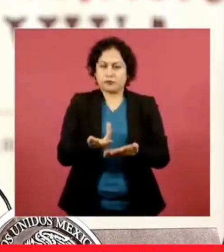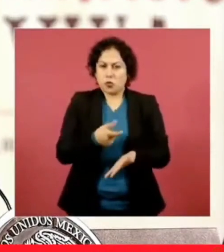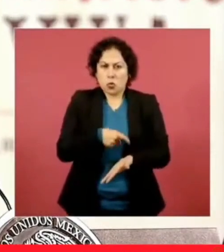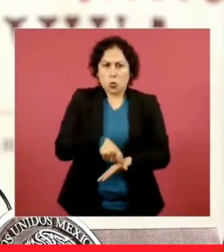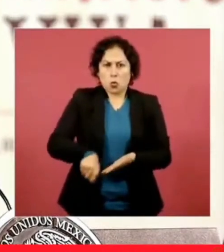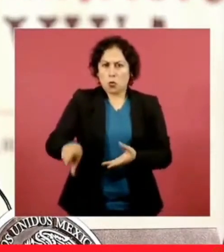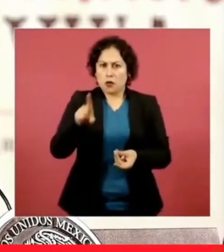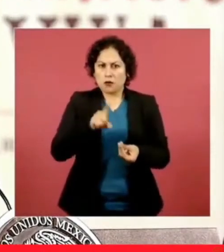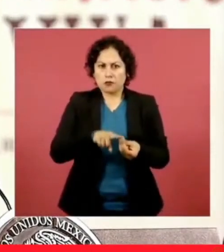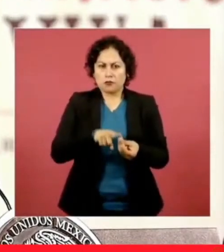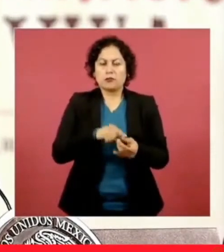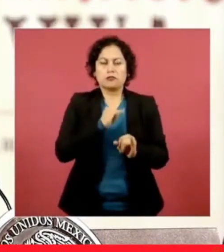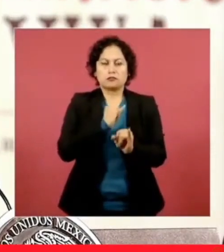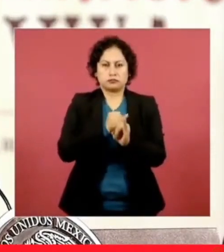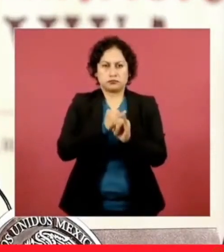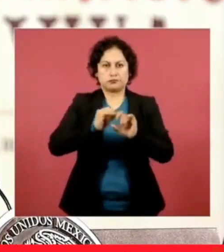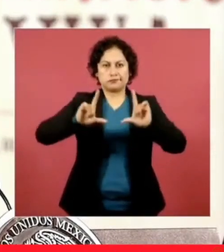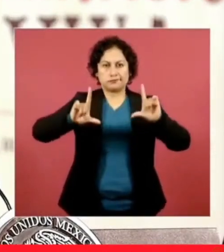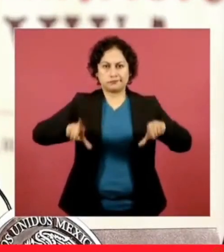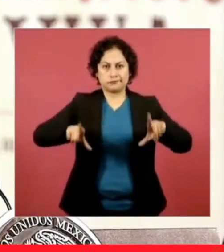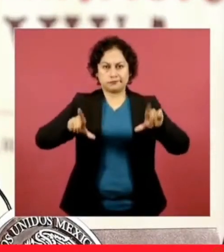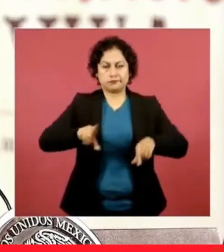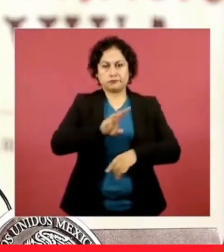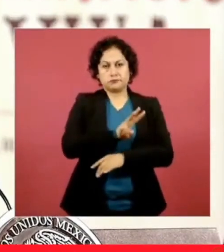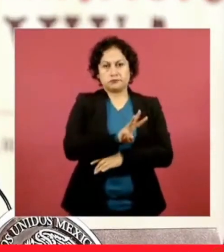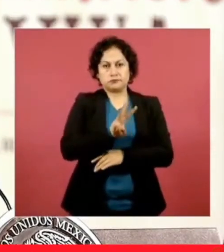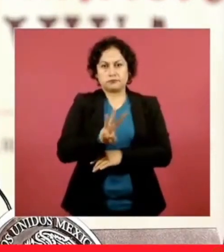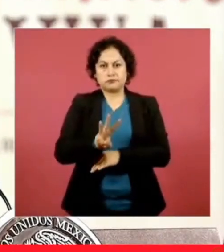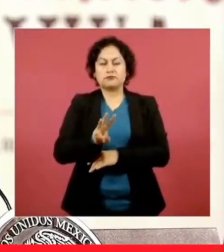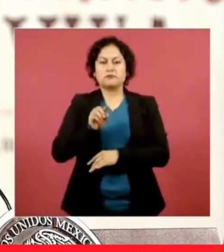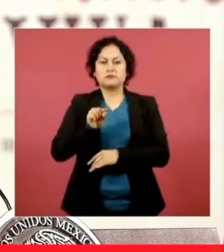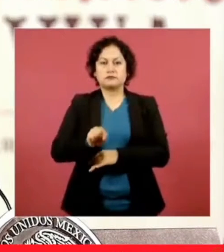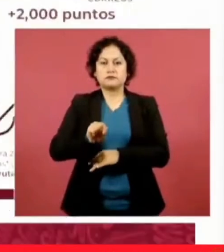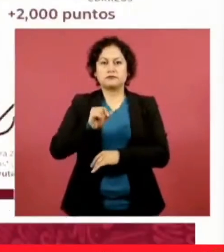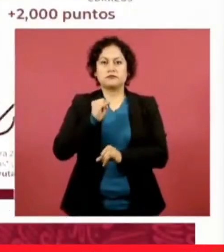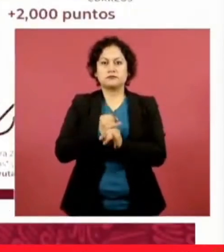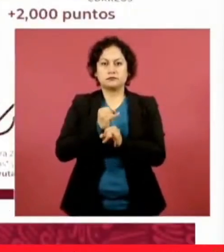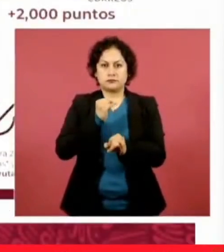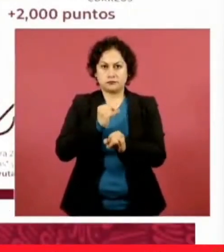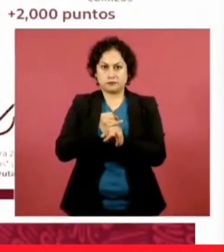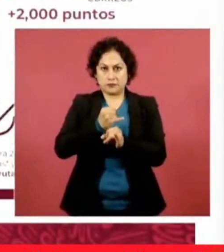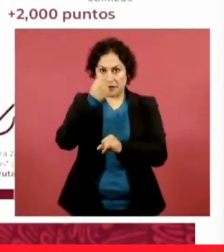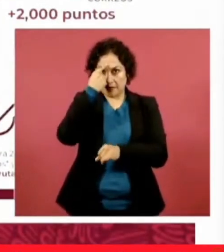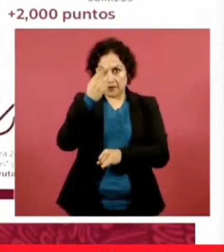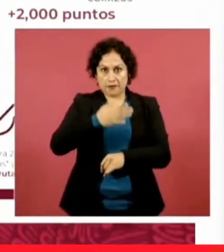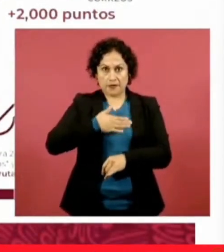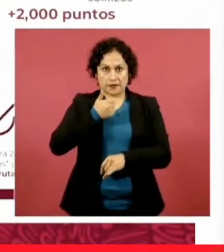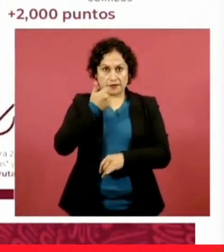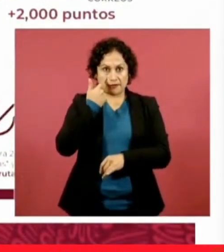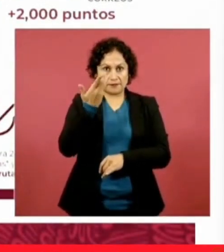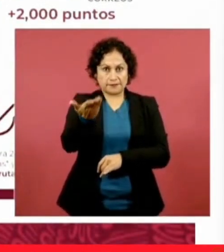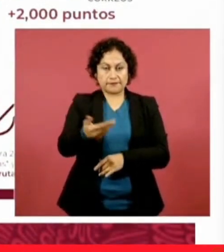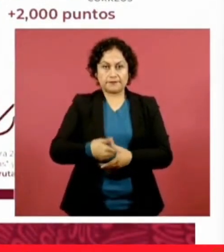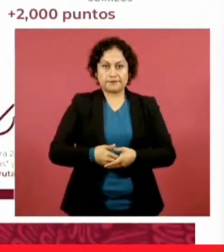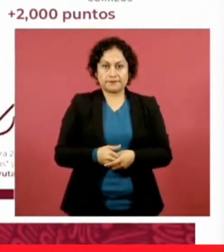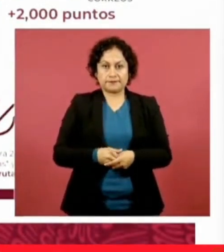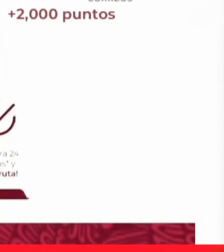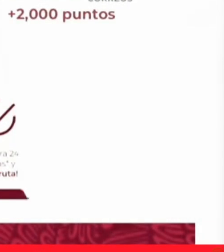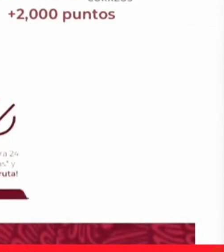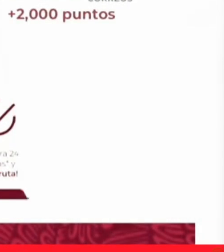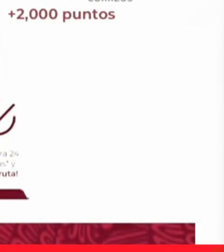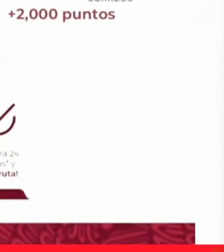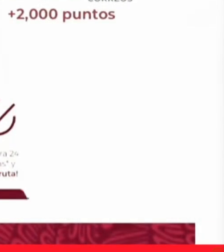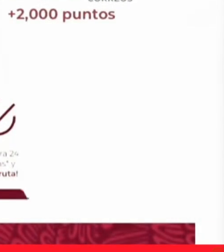adquirir en línea en la página de Internet www.internetparalbienestar.mx También, como lo